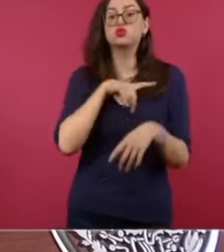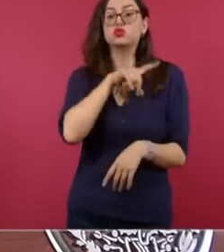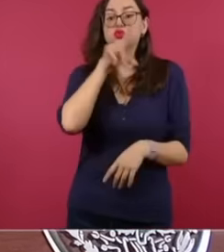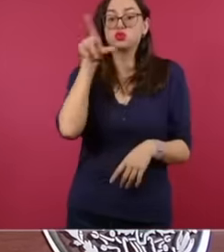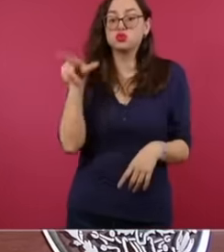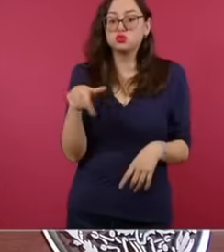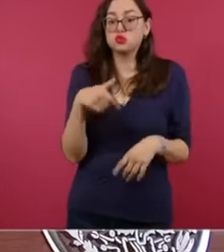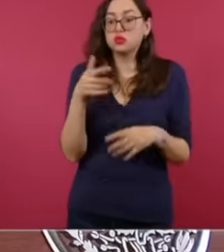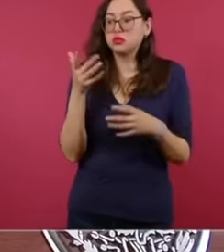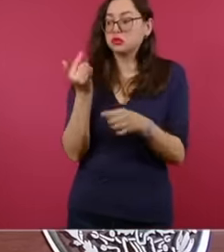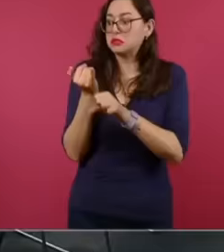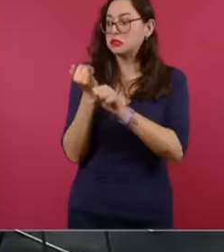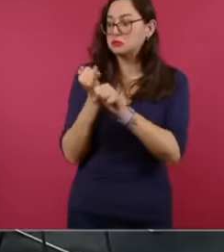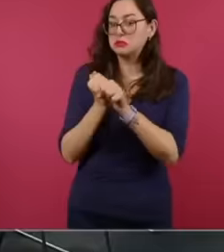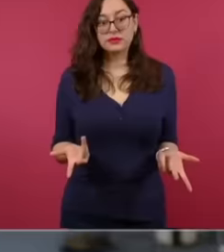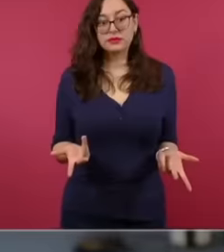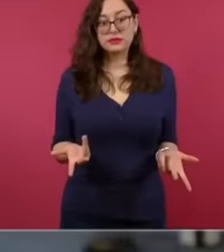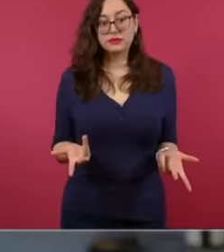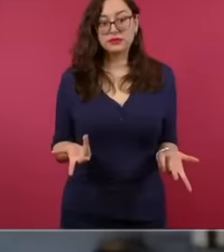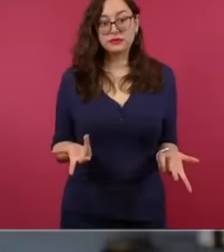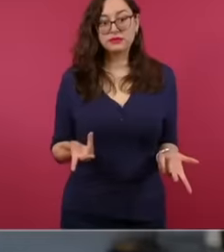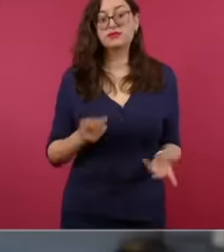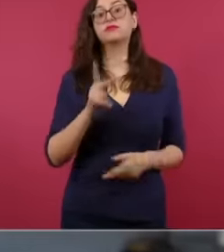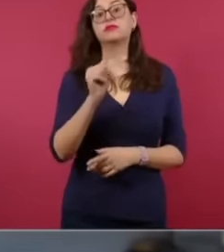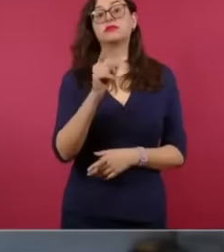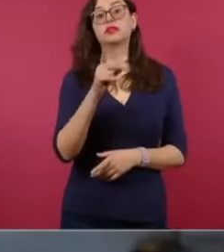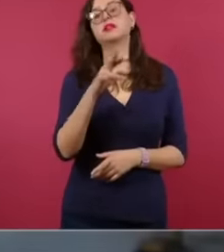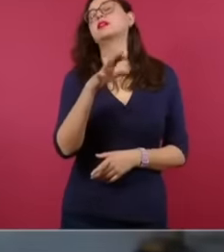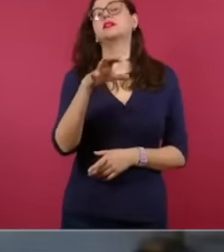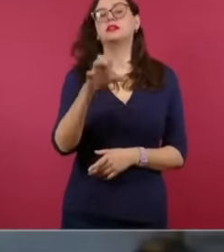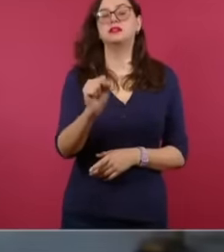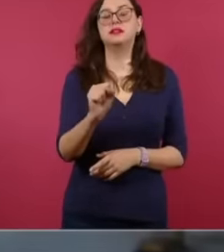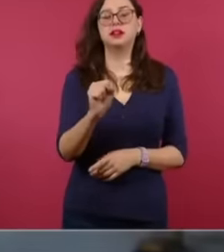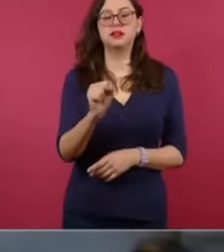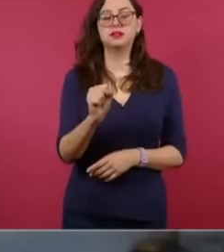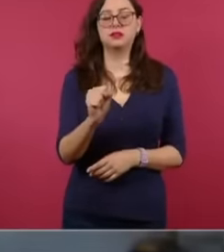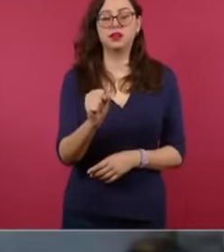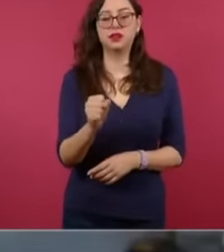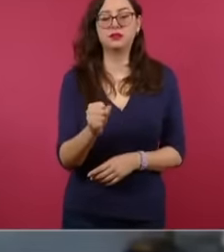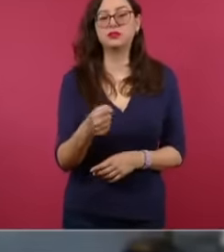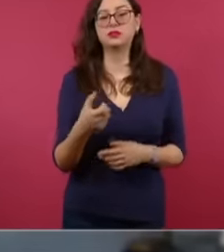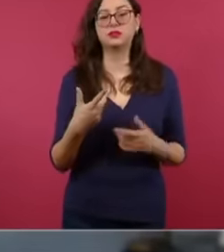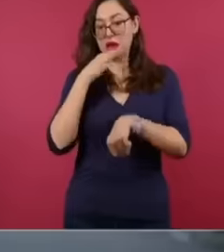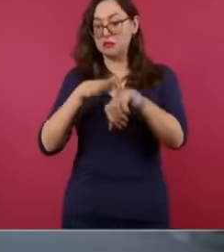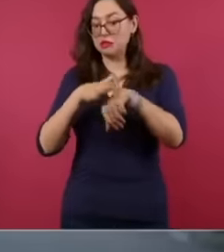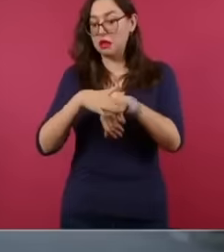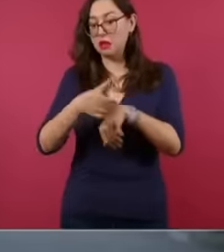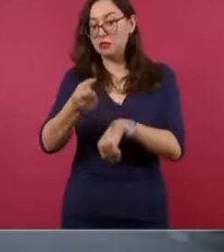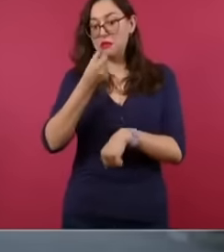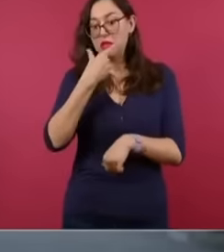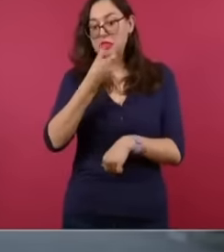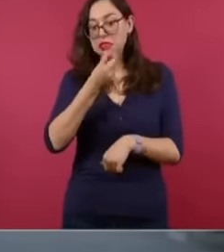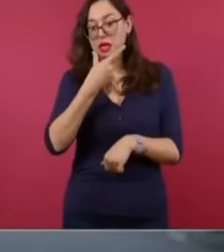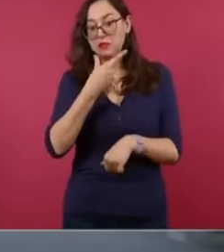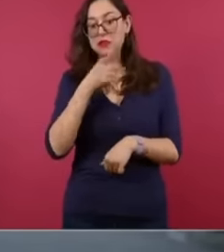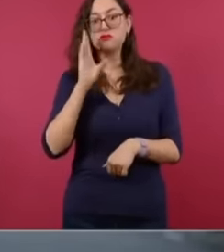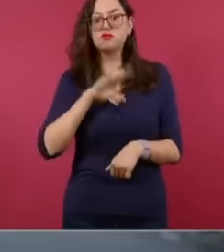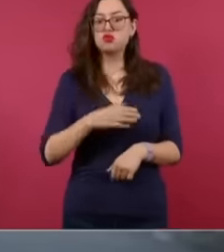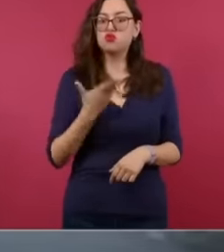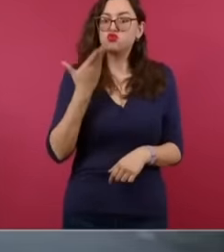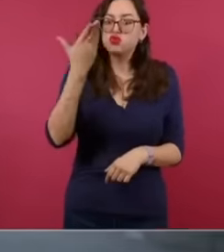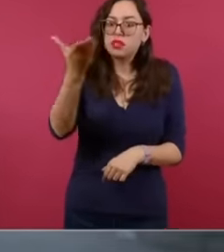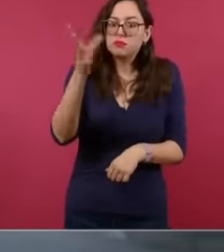aclarados porque Padres tiene a una de sus mejores amigas en Morena. ¿Cómo permite usted